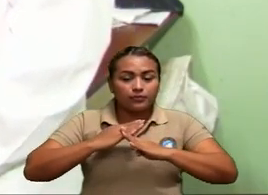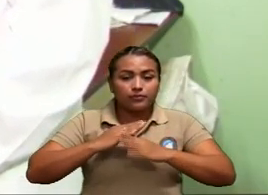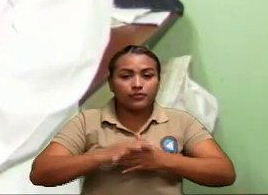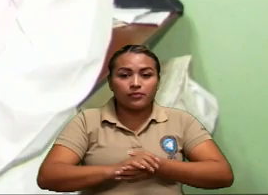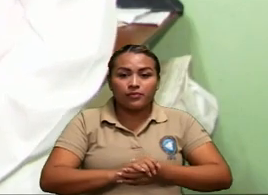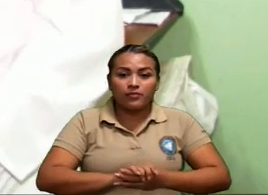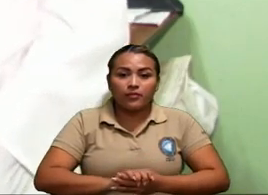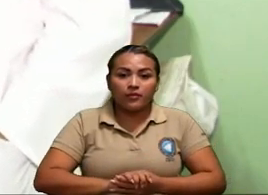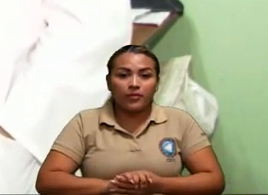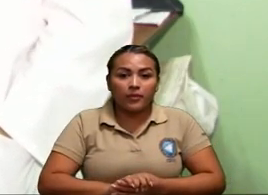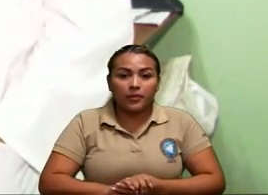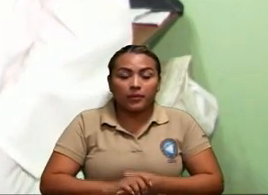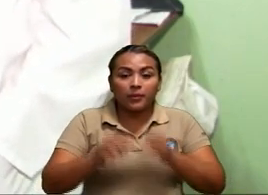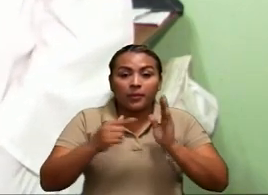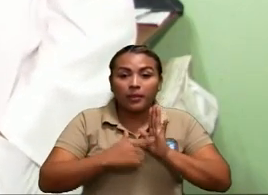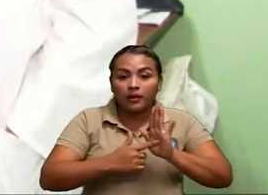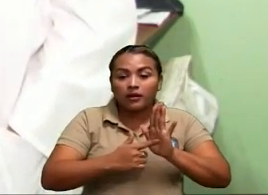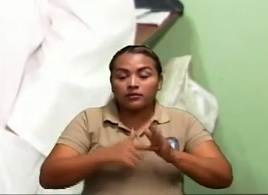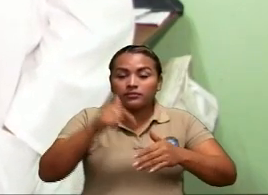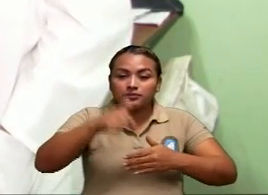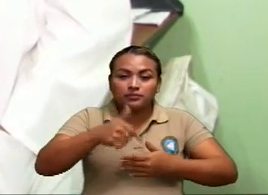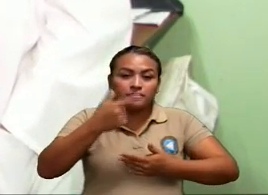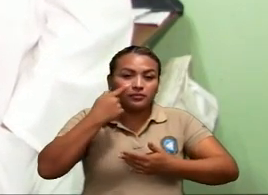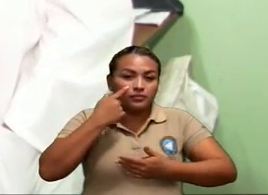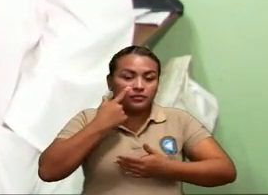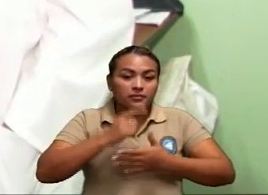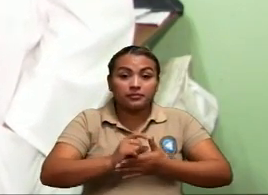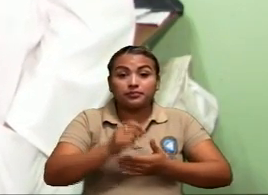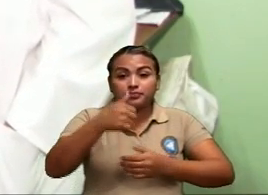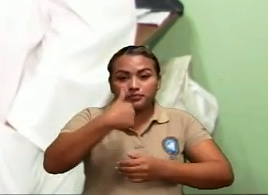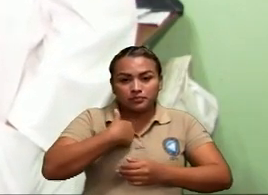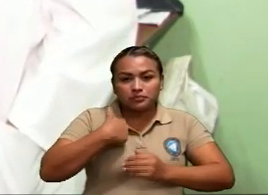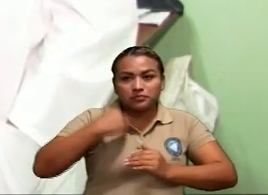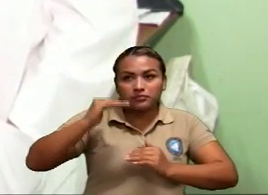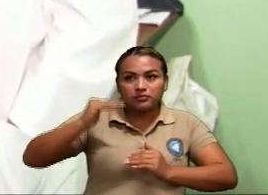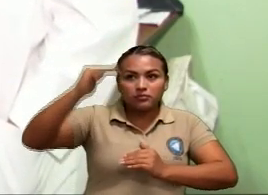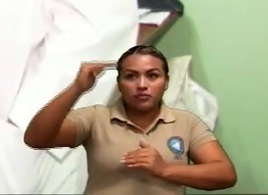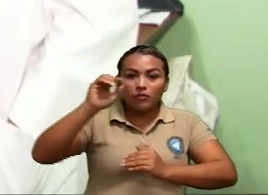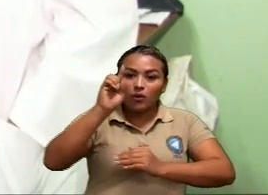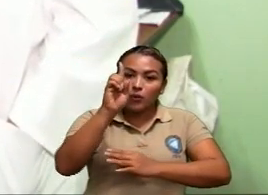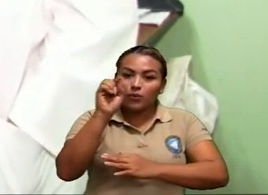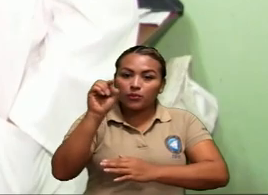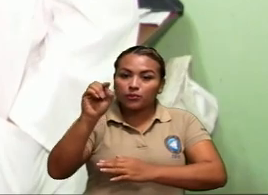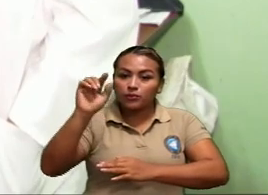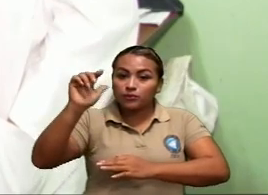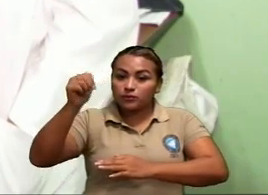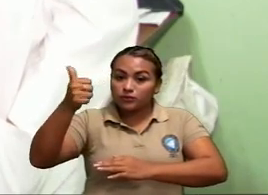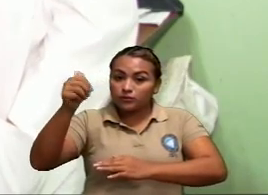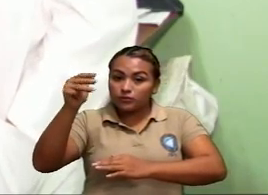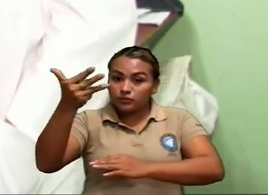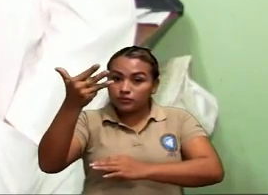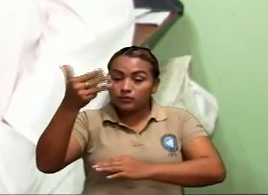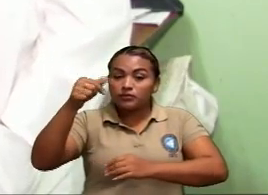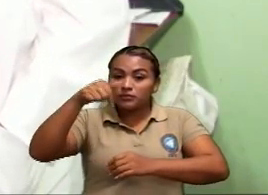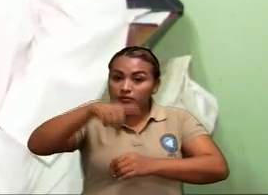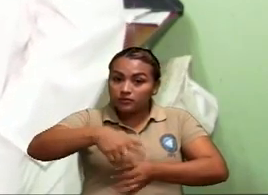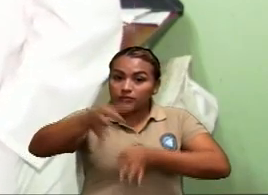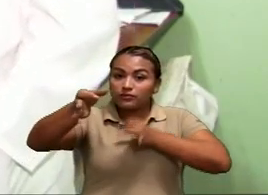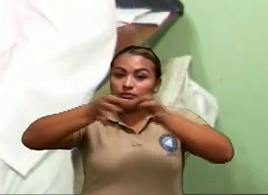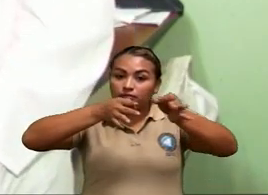ejemplo, pongamos mi ejemplo. Yo mido 1,69. Yo multiplico. Esto lo estamos aplicando para que las